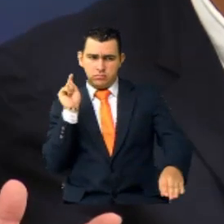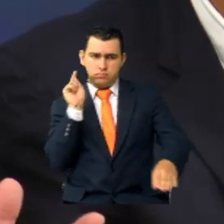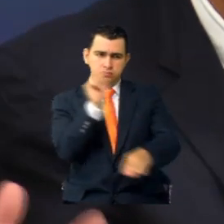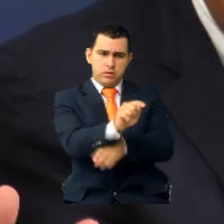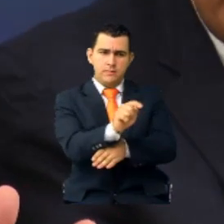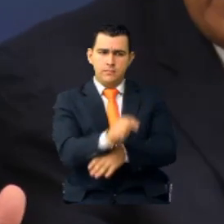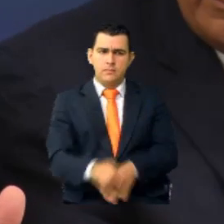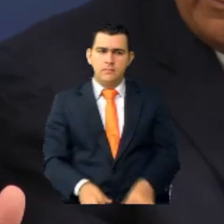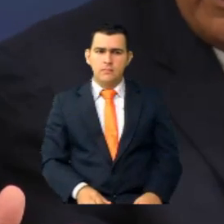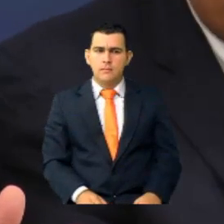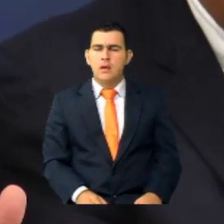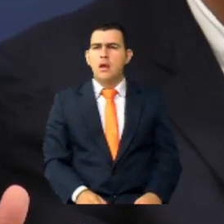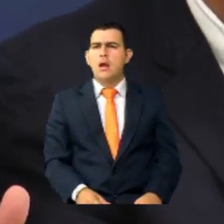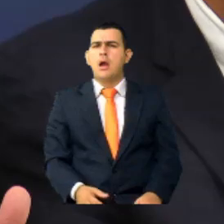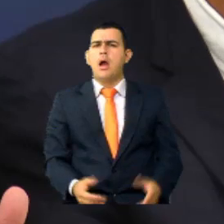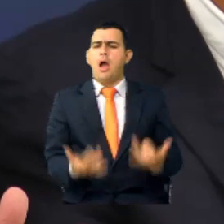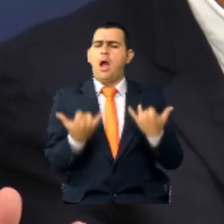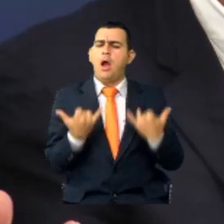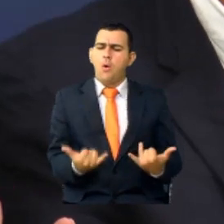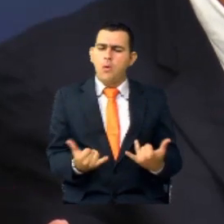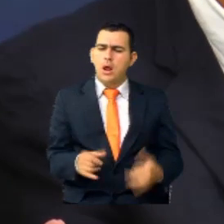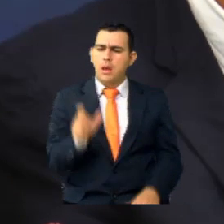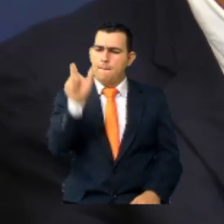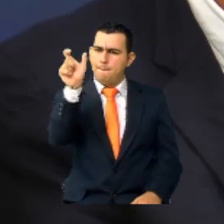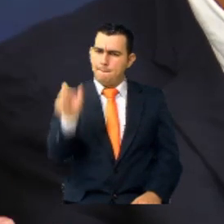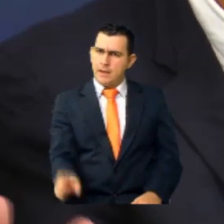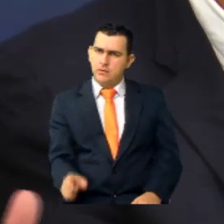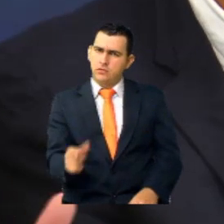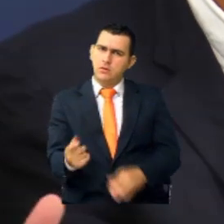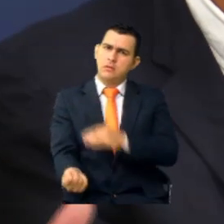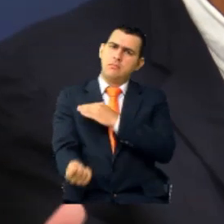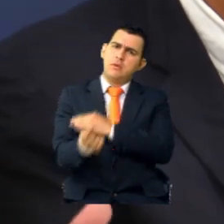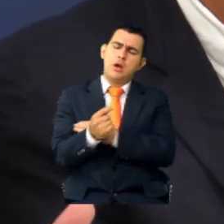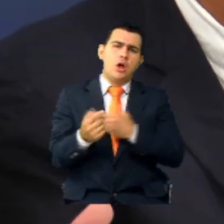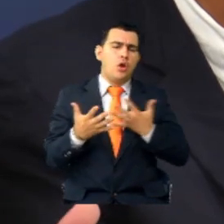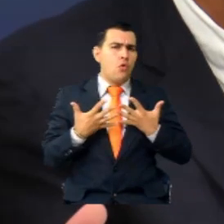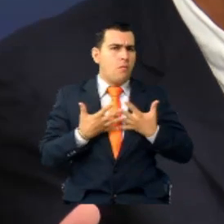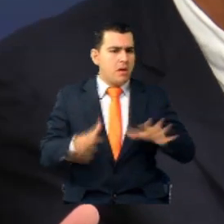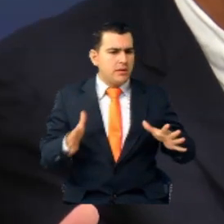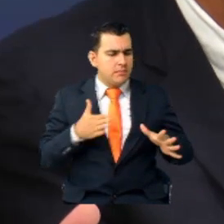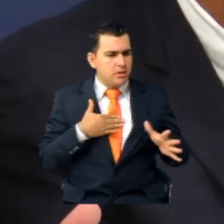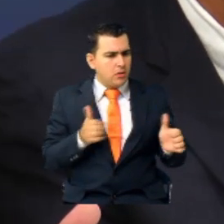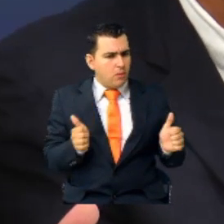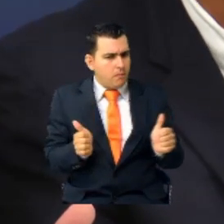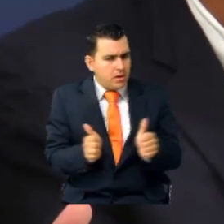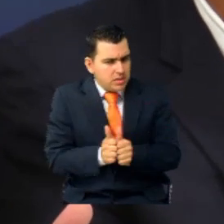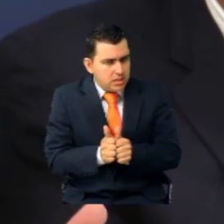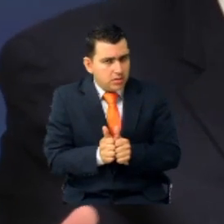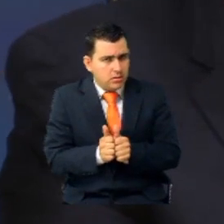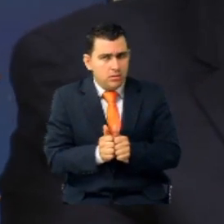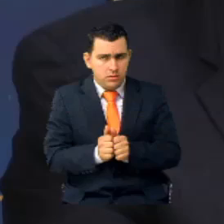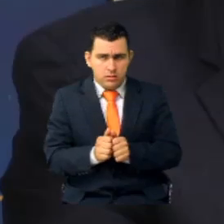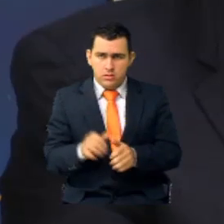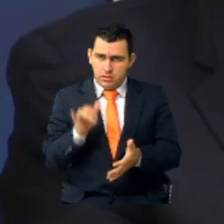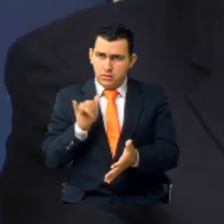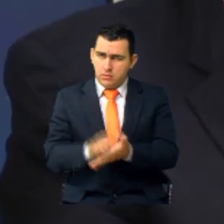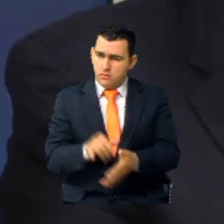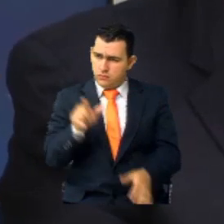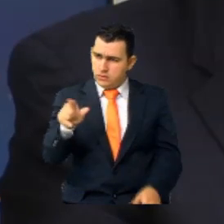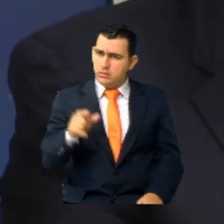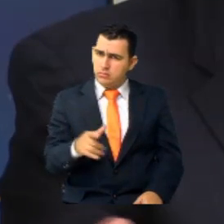dijo, acá hay una persona que no merece estar en mi compañía, más o menos en esos términos lo